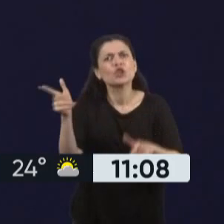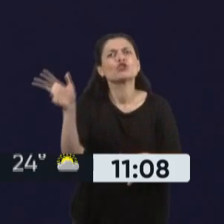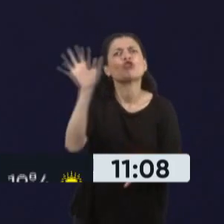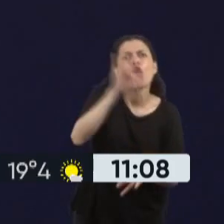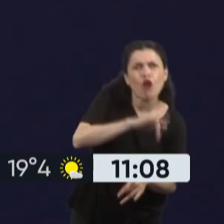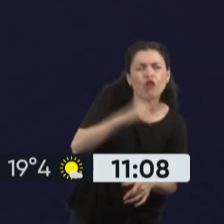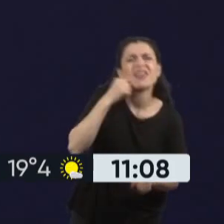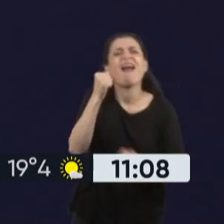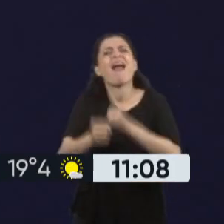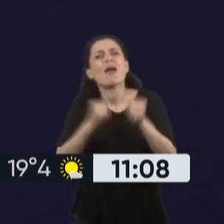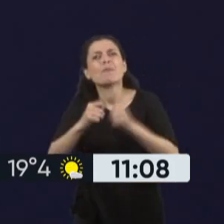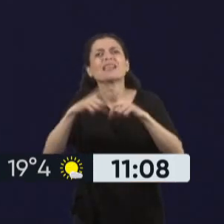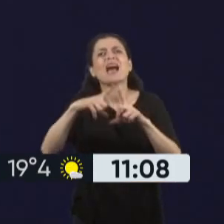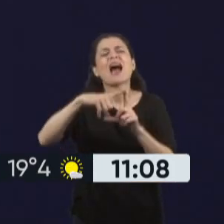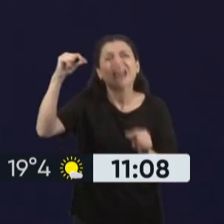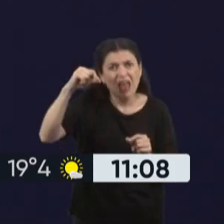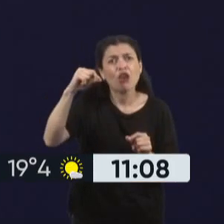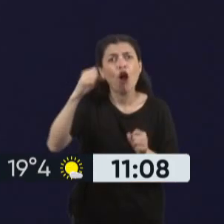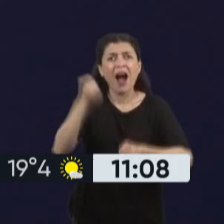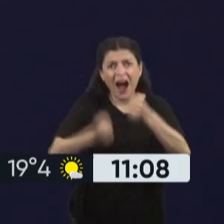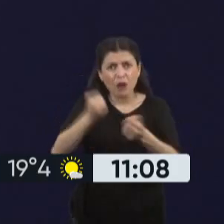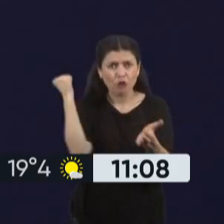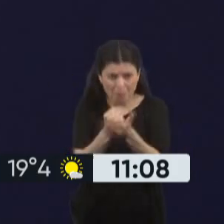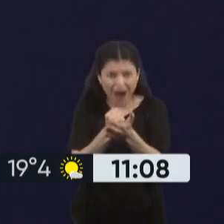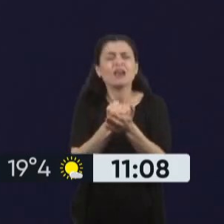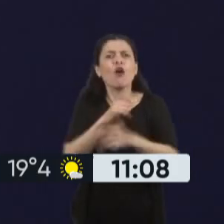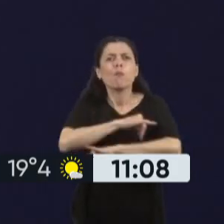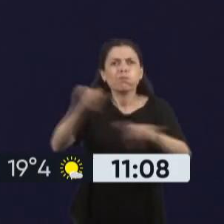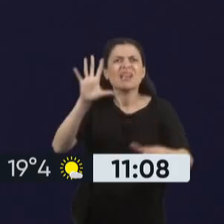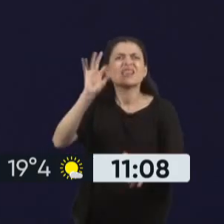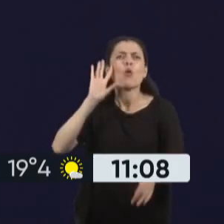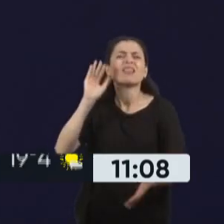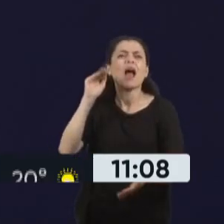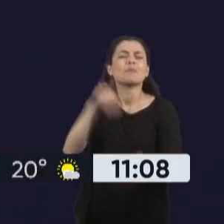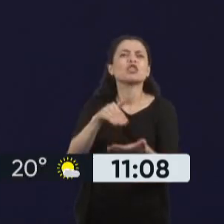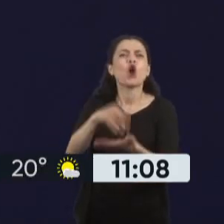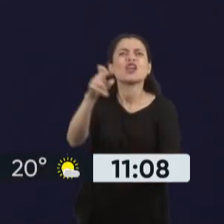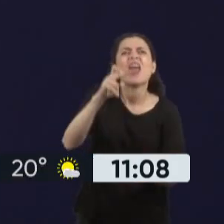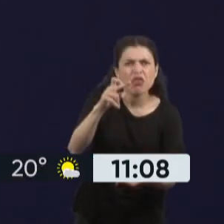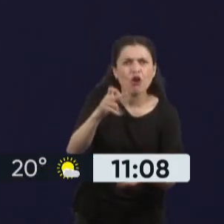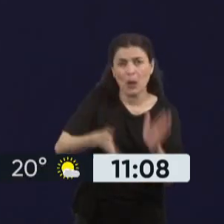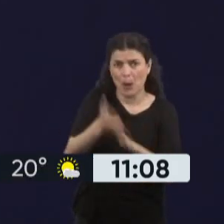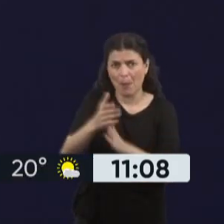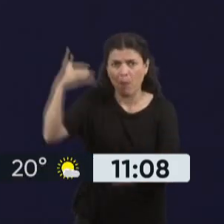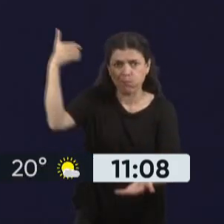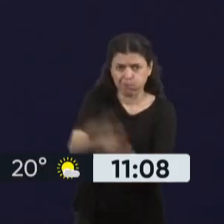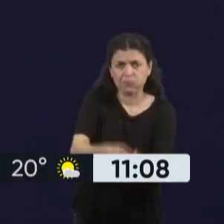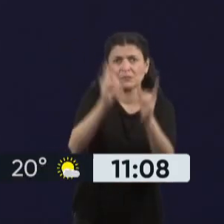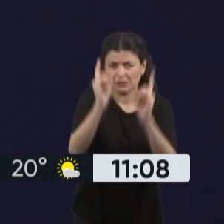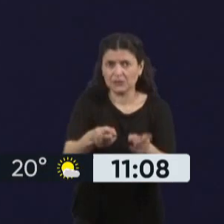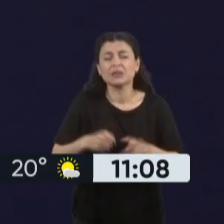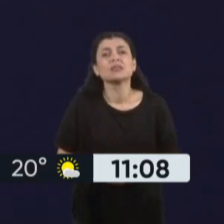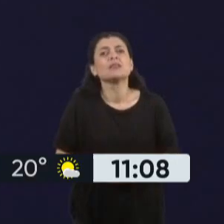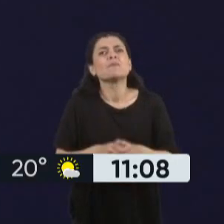anunció ayer una inversión de 350 millones de dólares y de hecho la semana pasada incluso yo contaba el anuncio